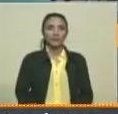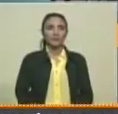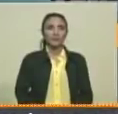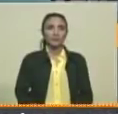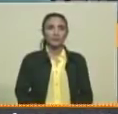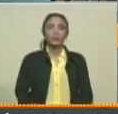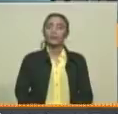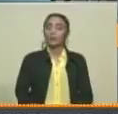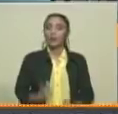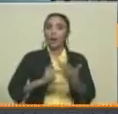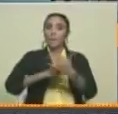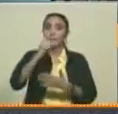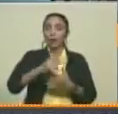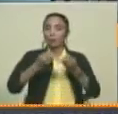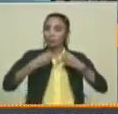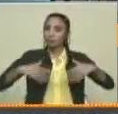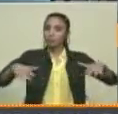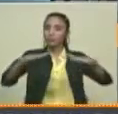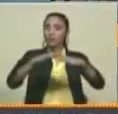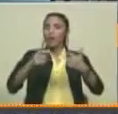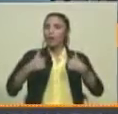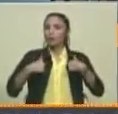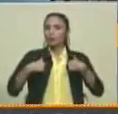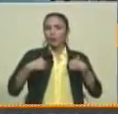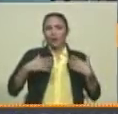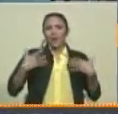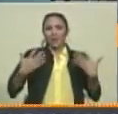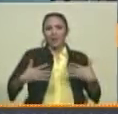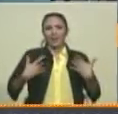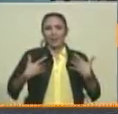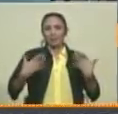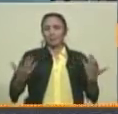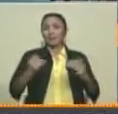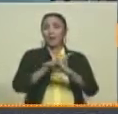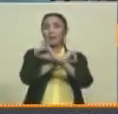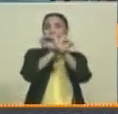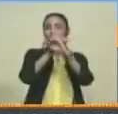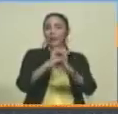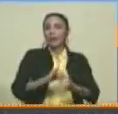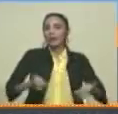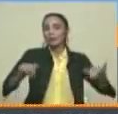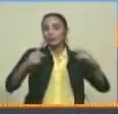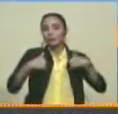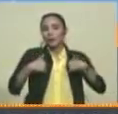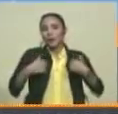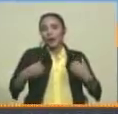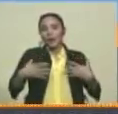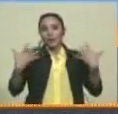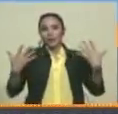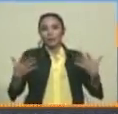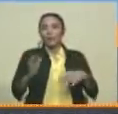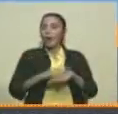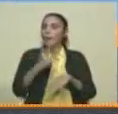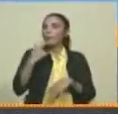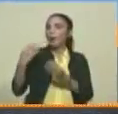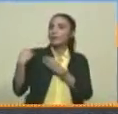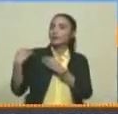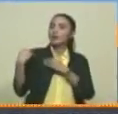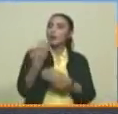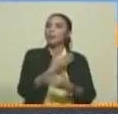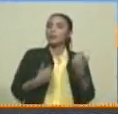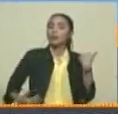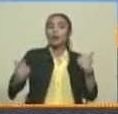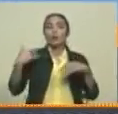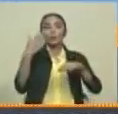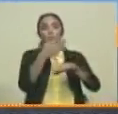Plan de expansión. Mire, yo soy el más feliz de la vida si ustedes me dicen toda la semana, presidente, vamos al Zulia